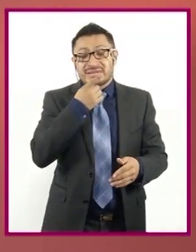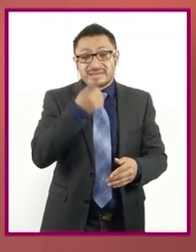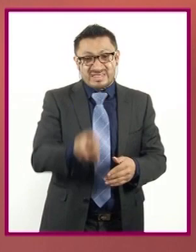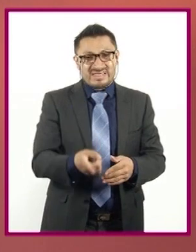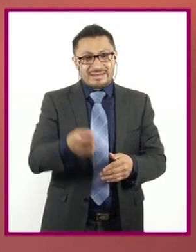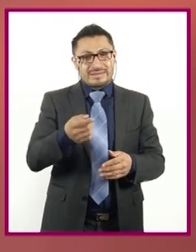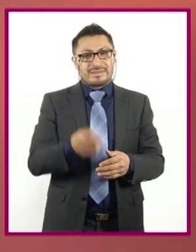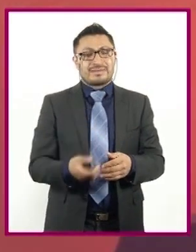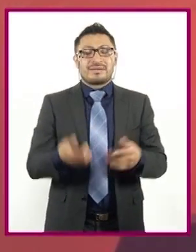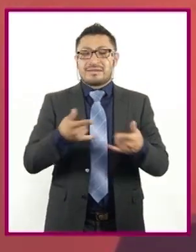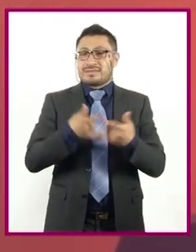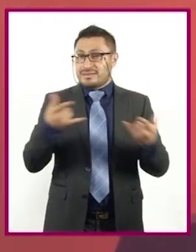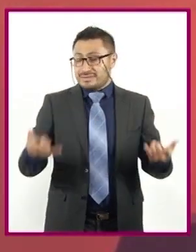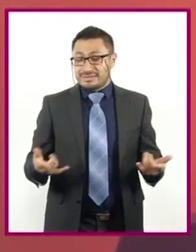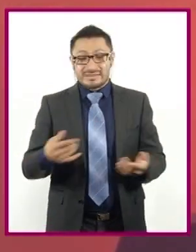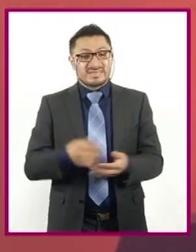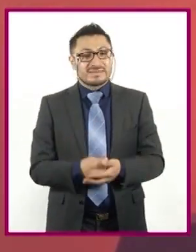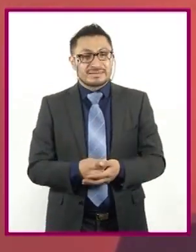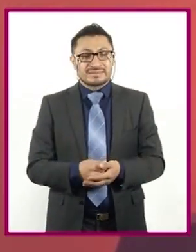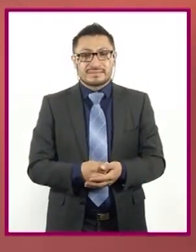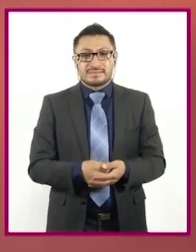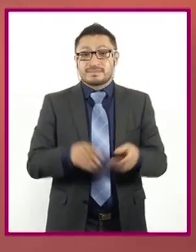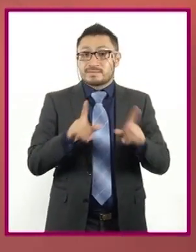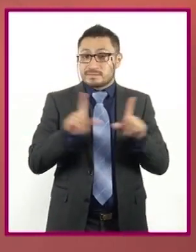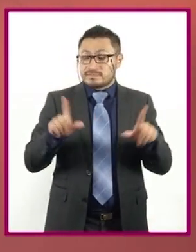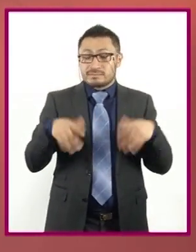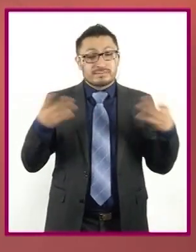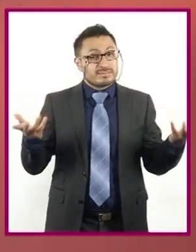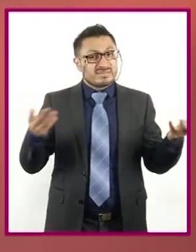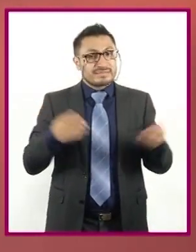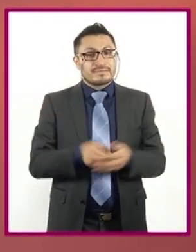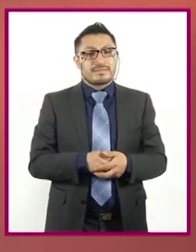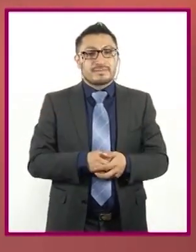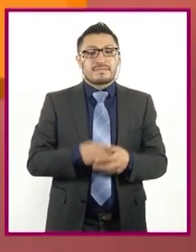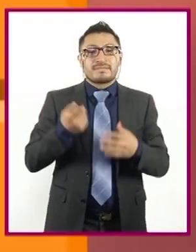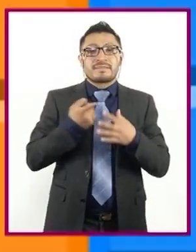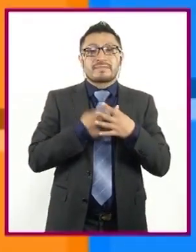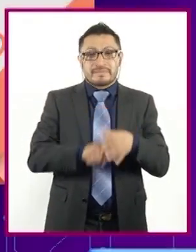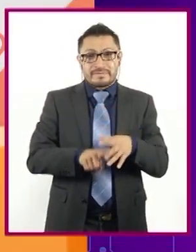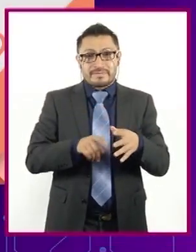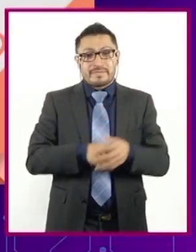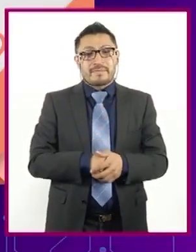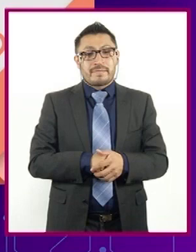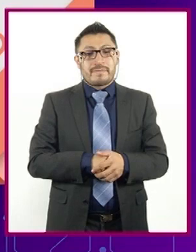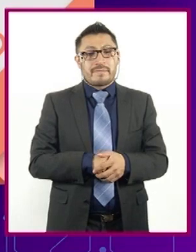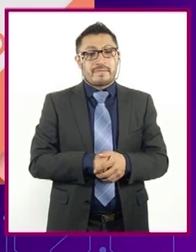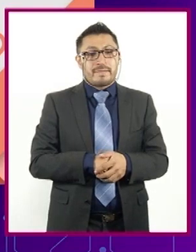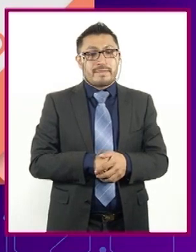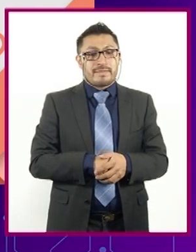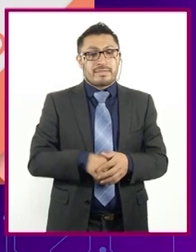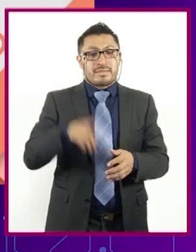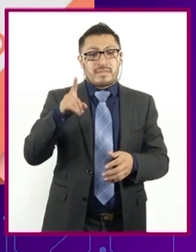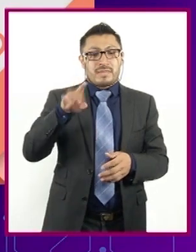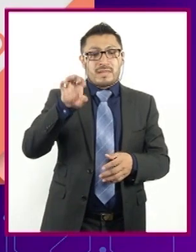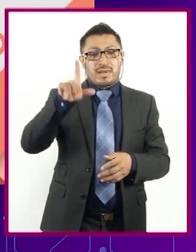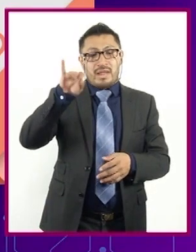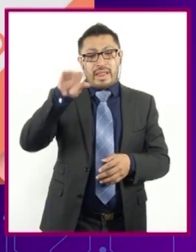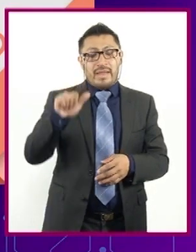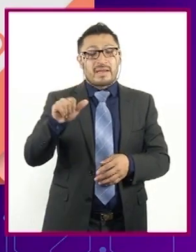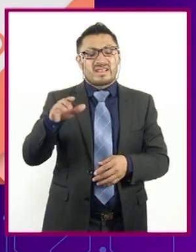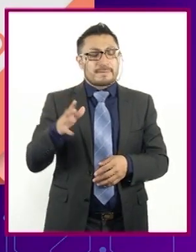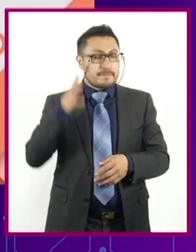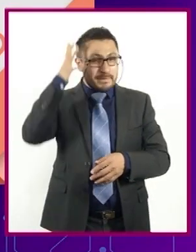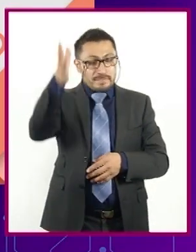las siguientes historias. ¿Están listas y listos? Empecemos. Delia tendrá próximamente